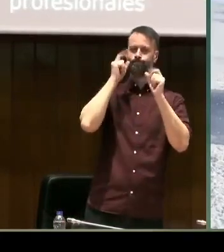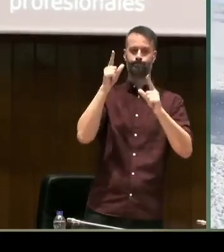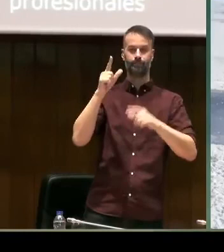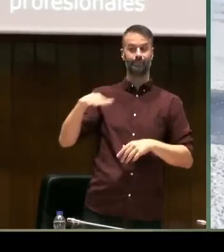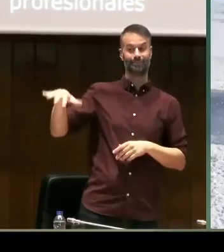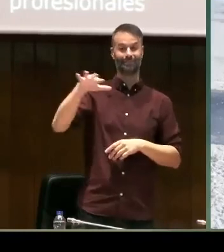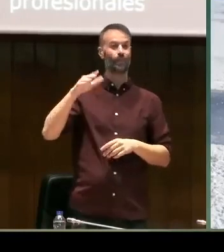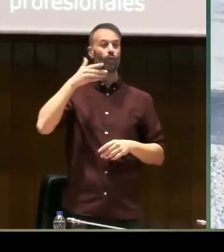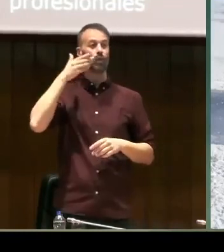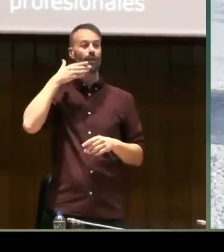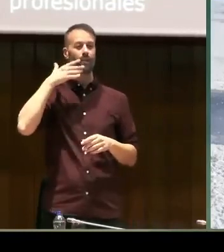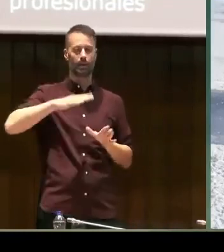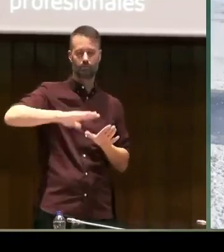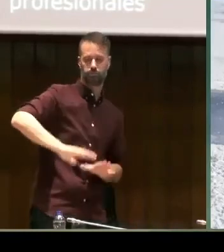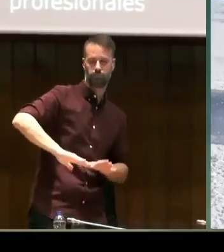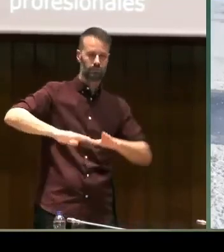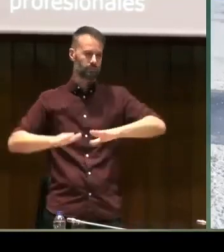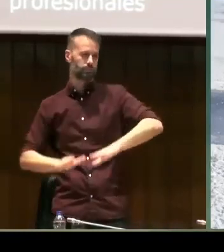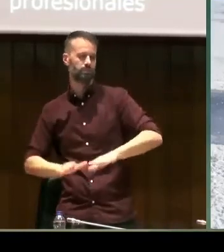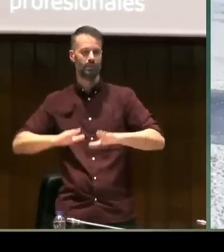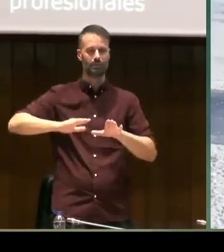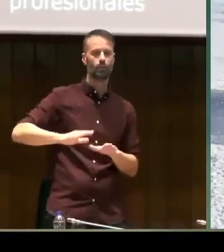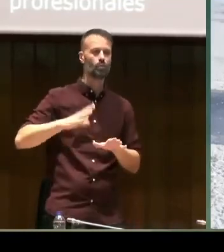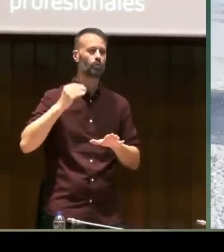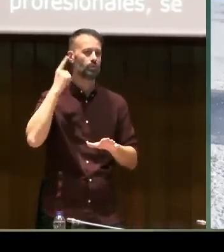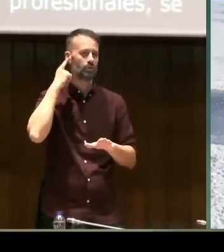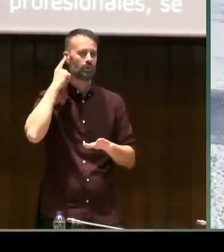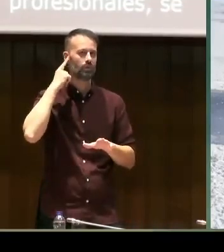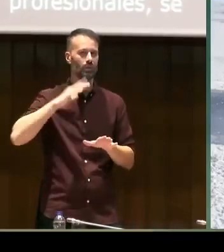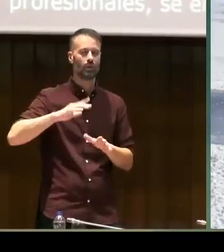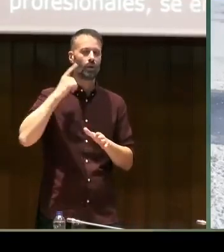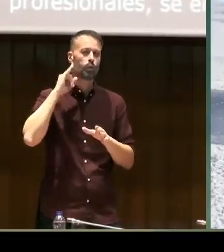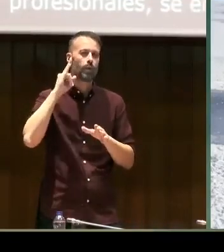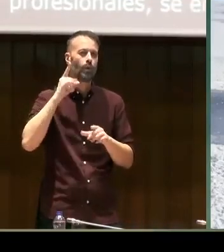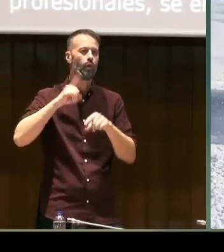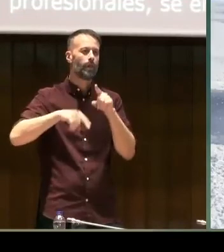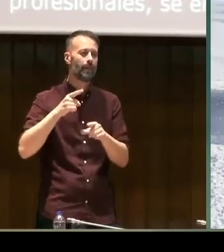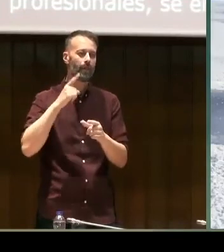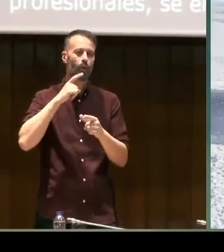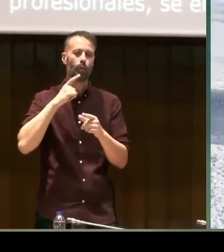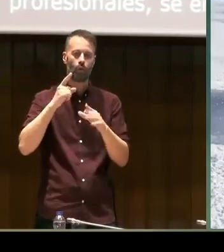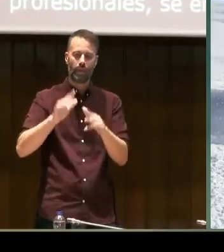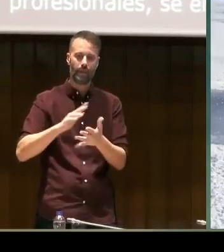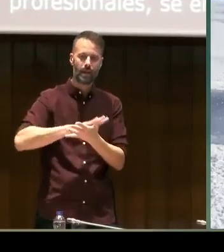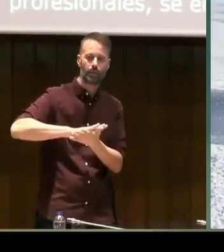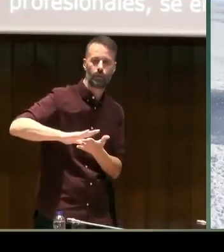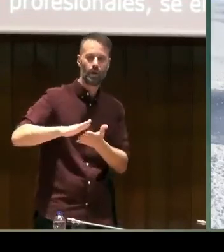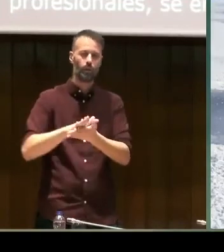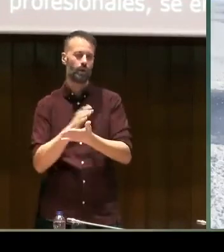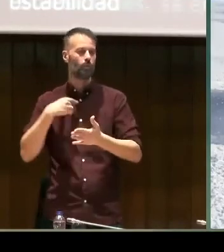persona sorda, el entrenador, y después de analizar el grupo se da cuenta de que los deportistas y las deportistas, que son personas